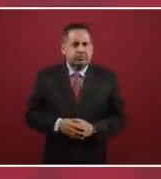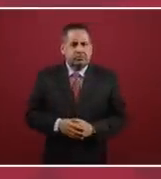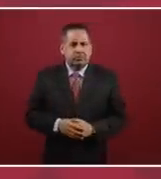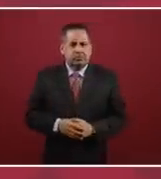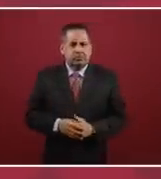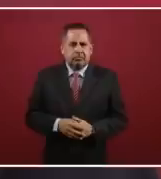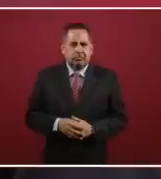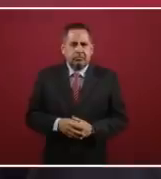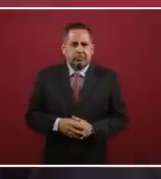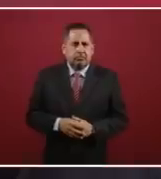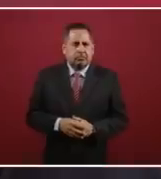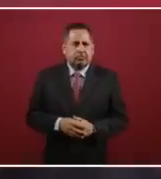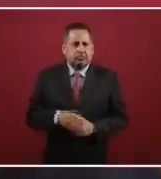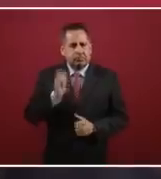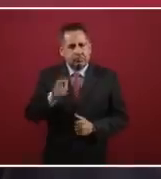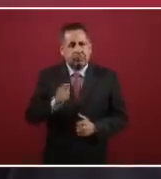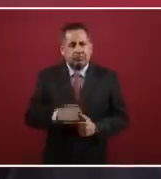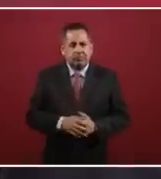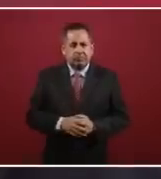Yo